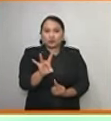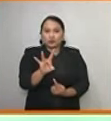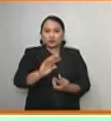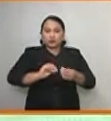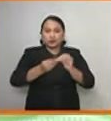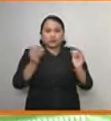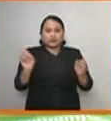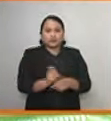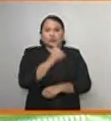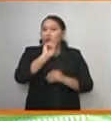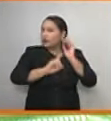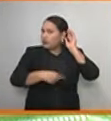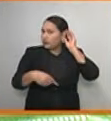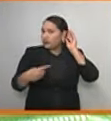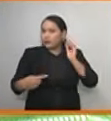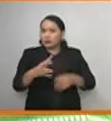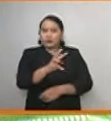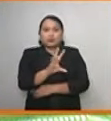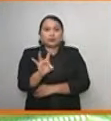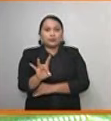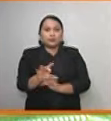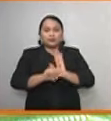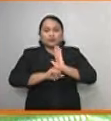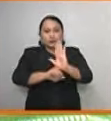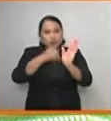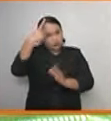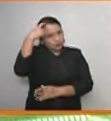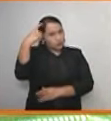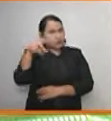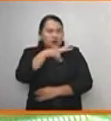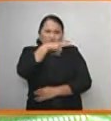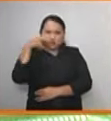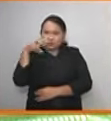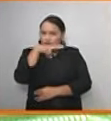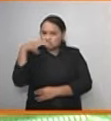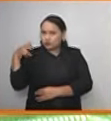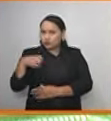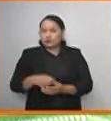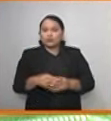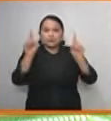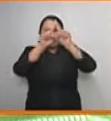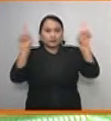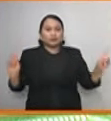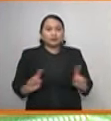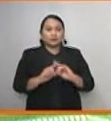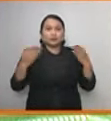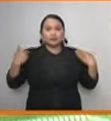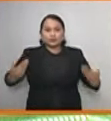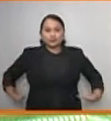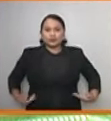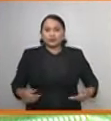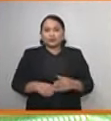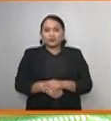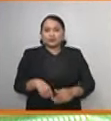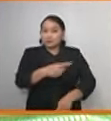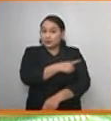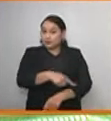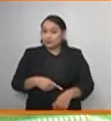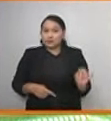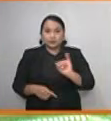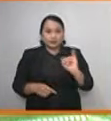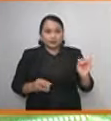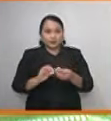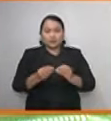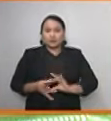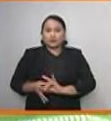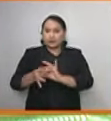El número ganador para la diaria es el 68 con su símbolo de sueños ladrón. En el cuadro del cuerpo lo podemos ubicar en el brazo izquierdo. Y los